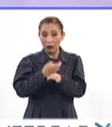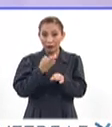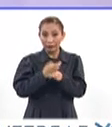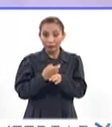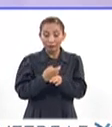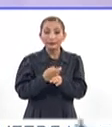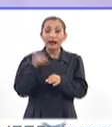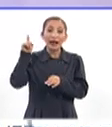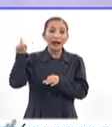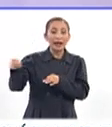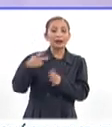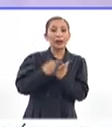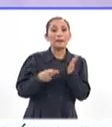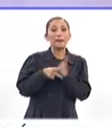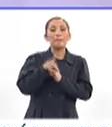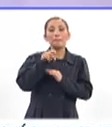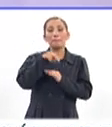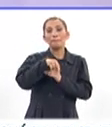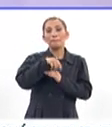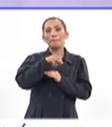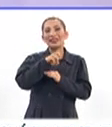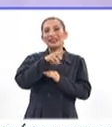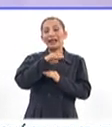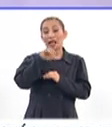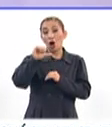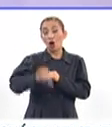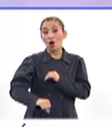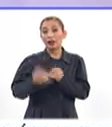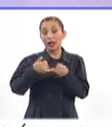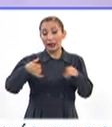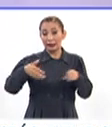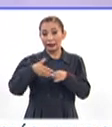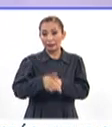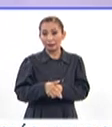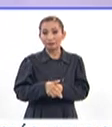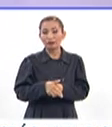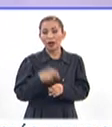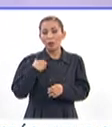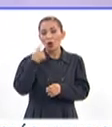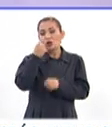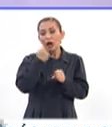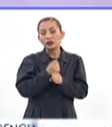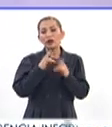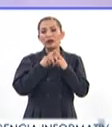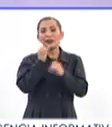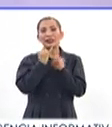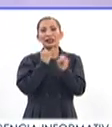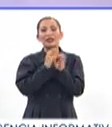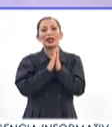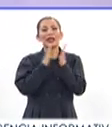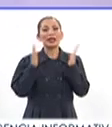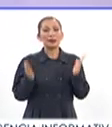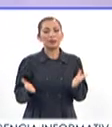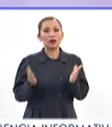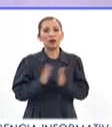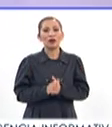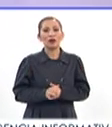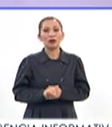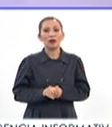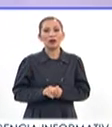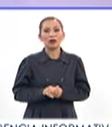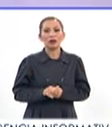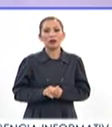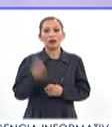vivo desde el Palacio de Minería, ya que hoy se inaugura, como cada año, la Feria Internacional del Libro en